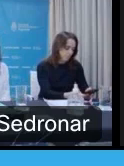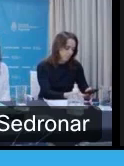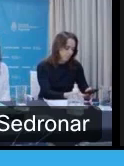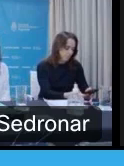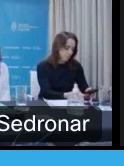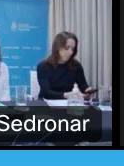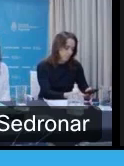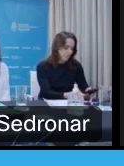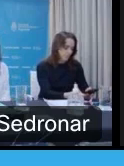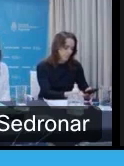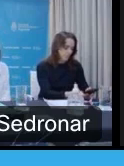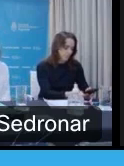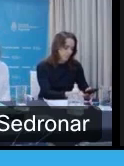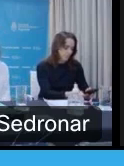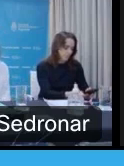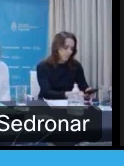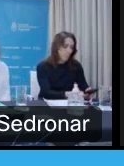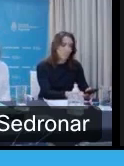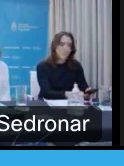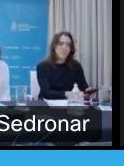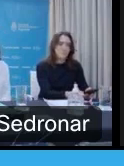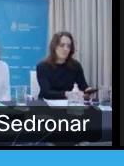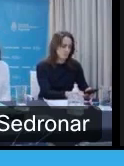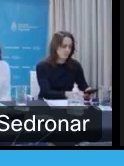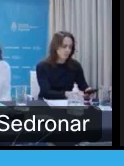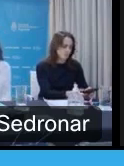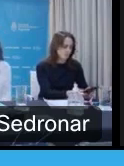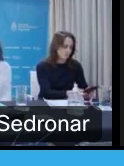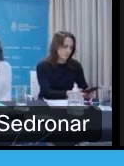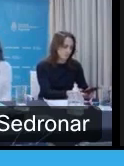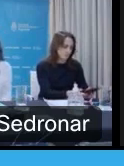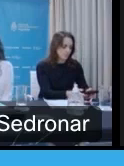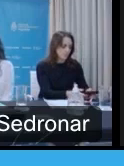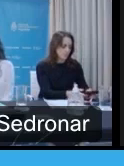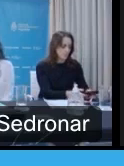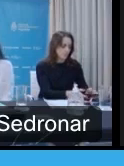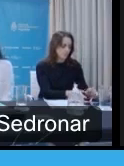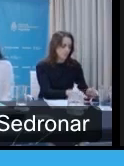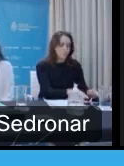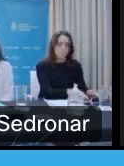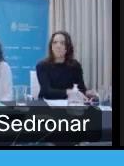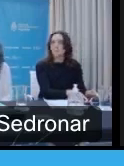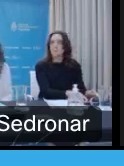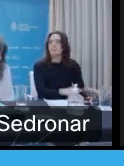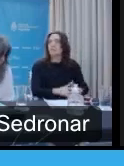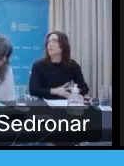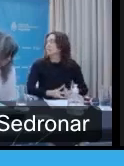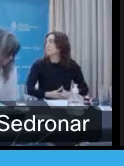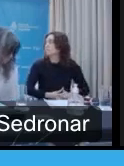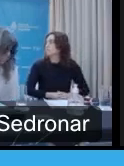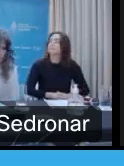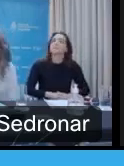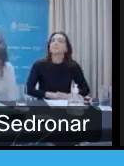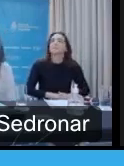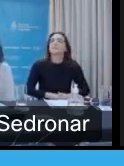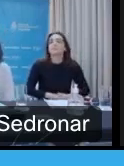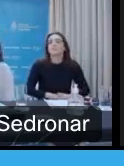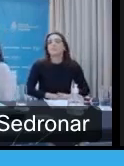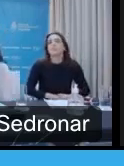ley marca un punto de viraje muy importante respecto de las políticas públicas